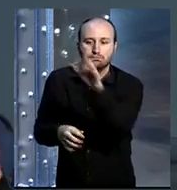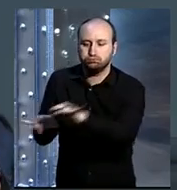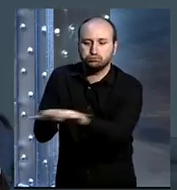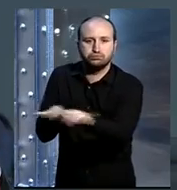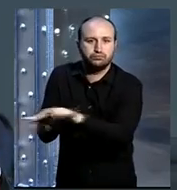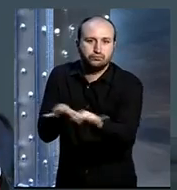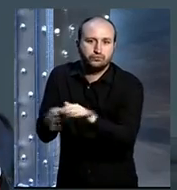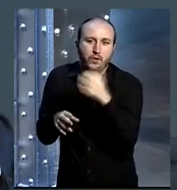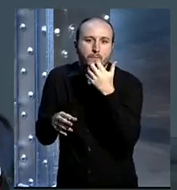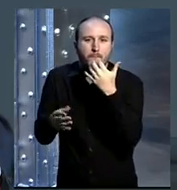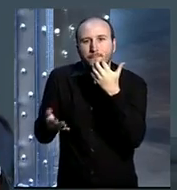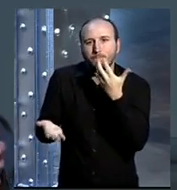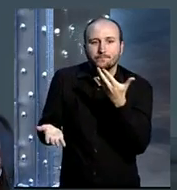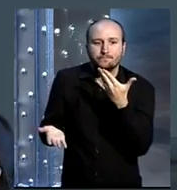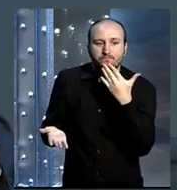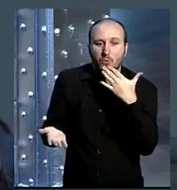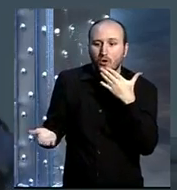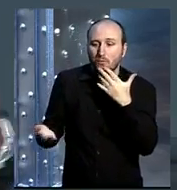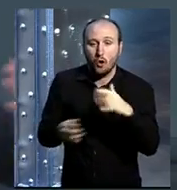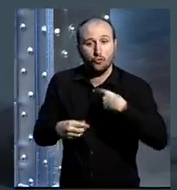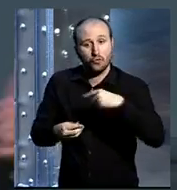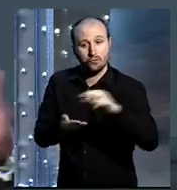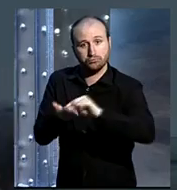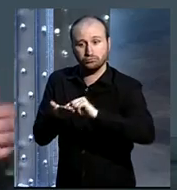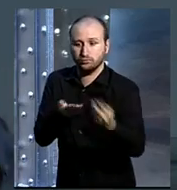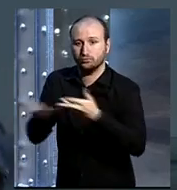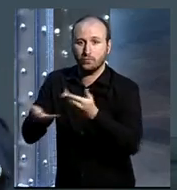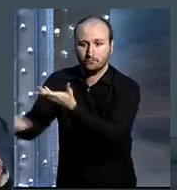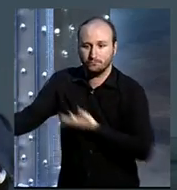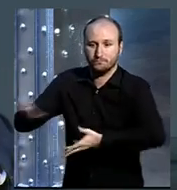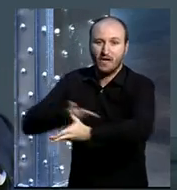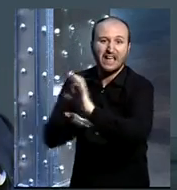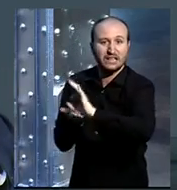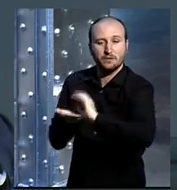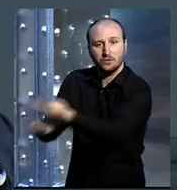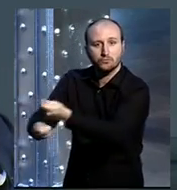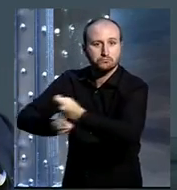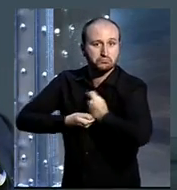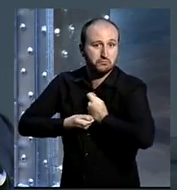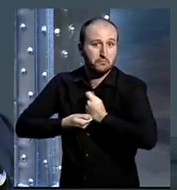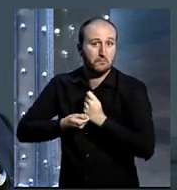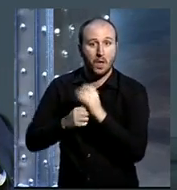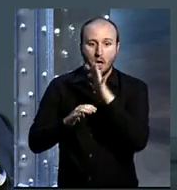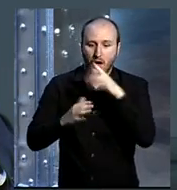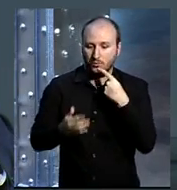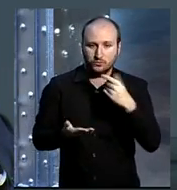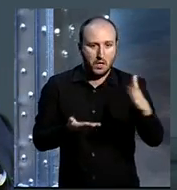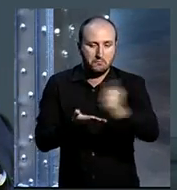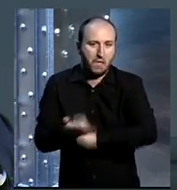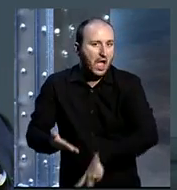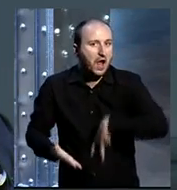comillas, a cambio de un conjunto de servicios, de los que estamos por lo demás muy